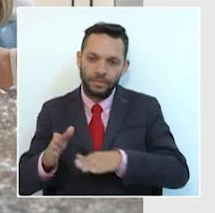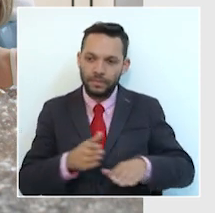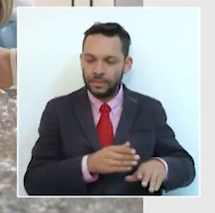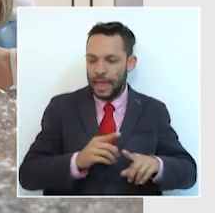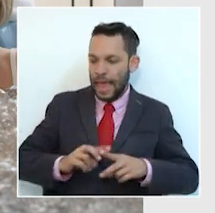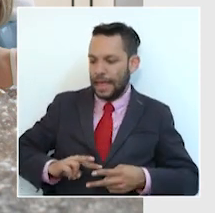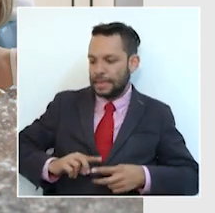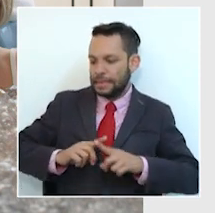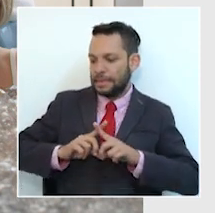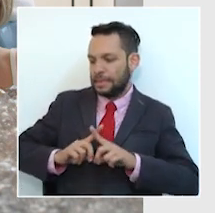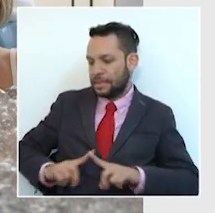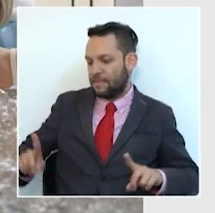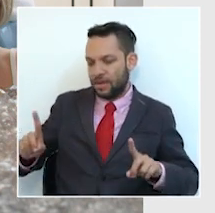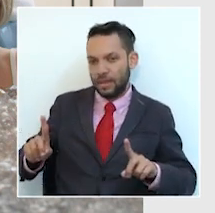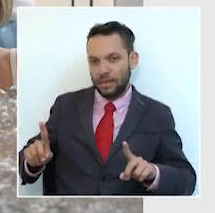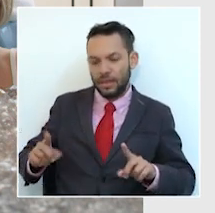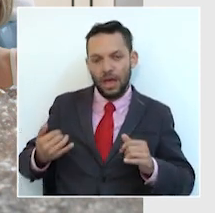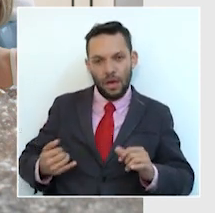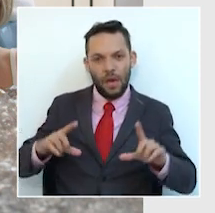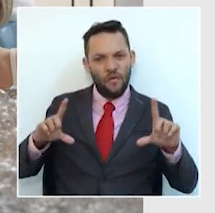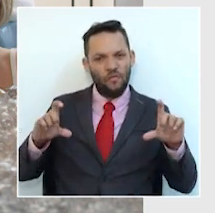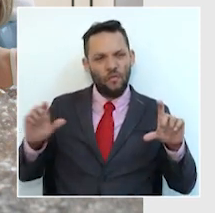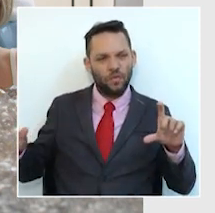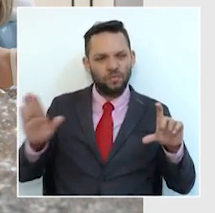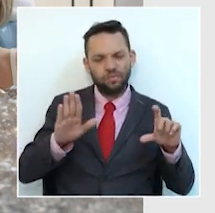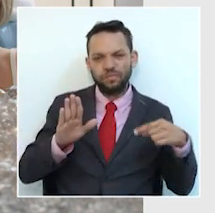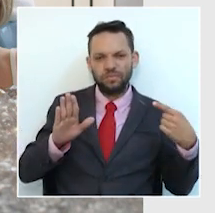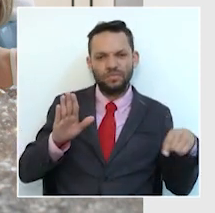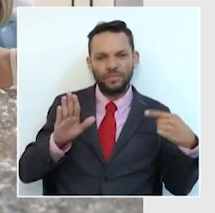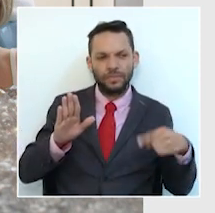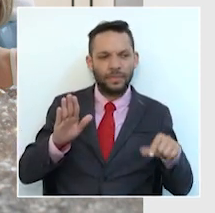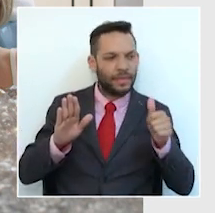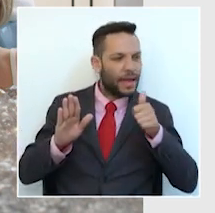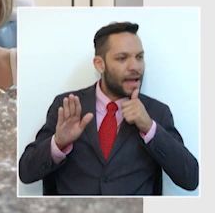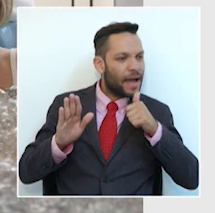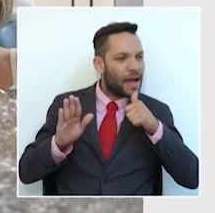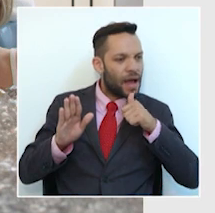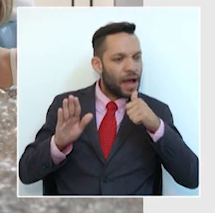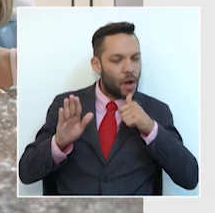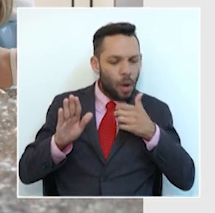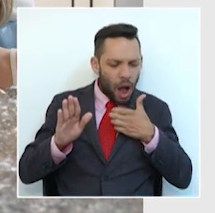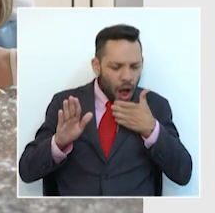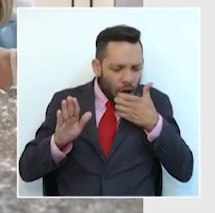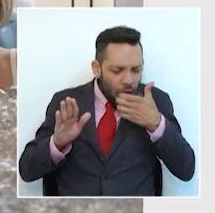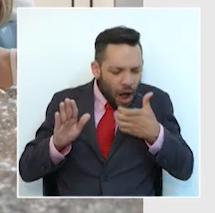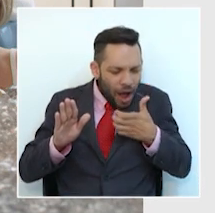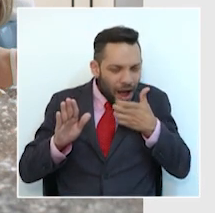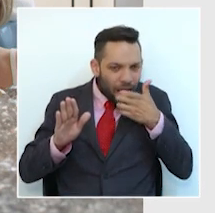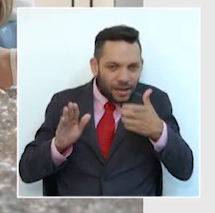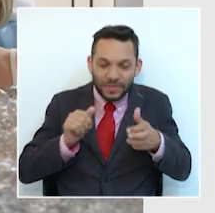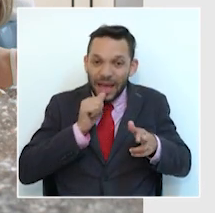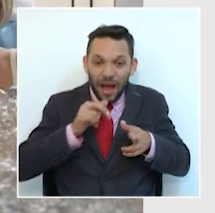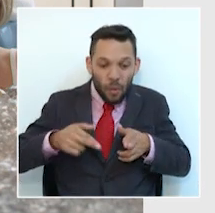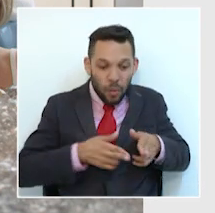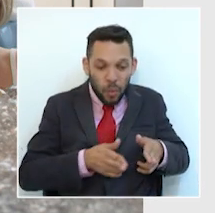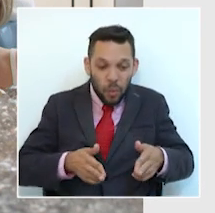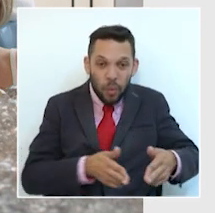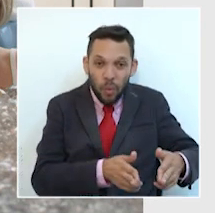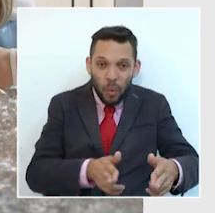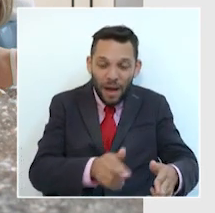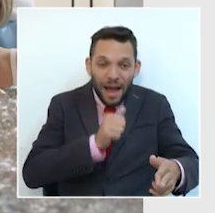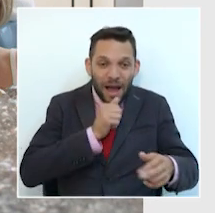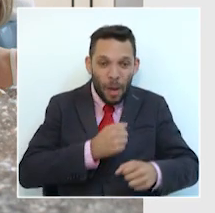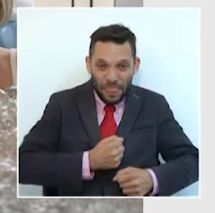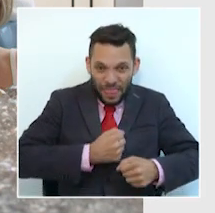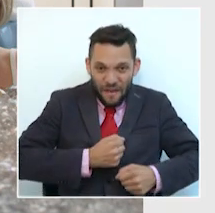esta imagen doctora lourdes entre el agua termal y el termal de la talasoterapia que es el